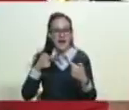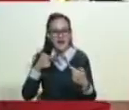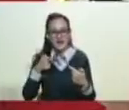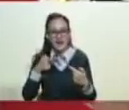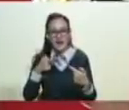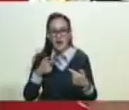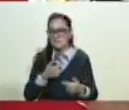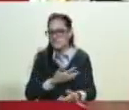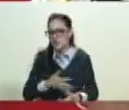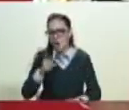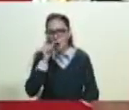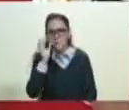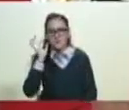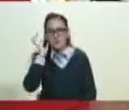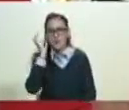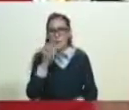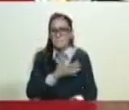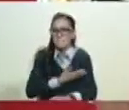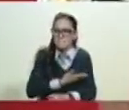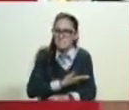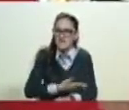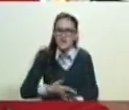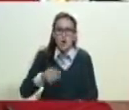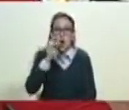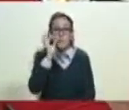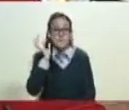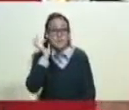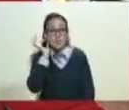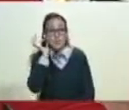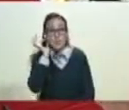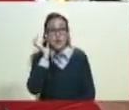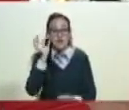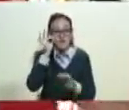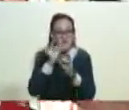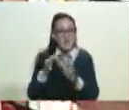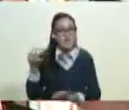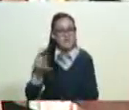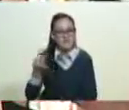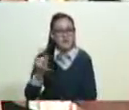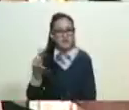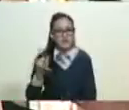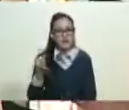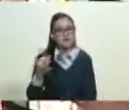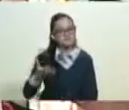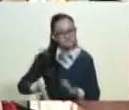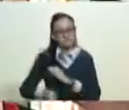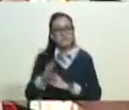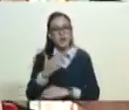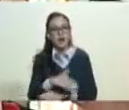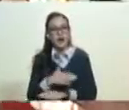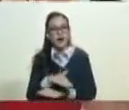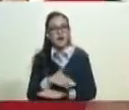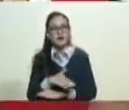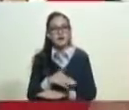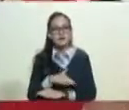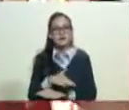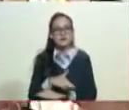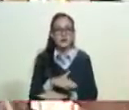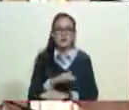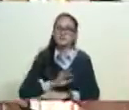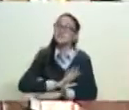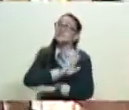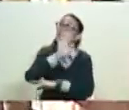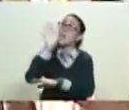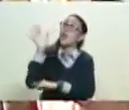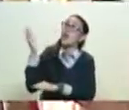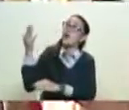millones de hombres y mujeres, millones de hombres y mujeres de fe, de verdad, salimos a las calles a decir, bajo el cielo que